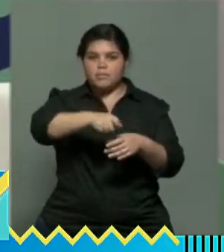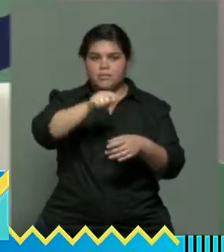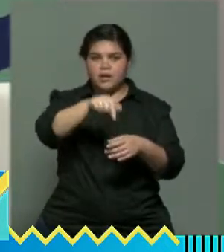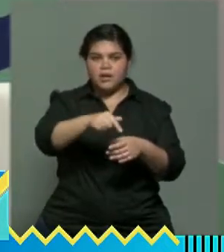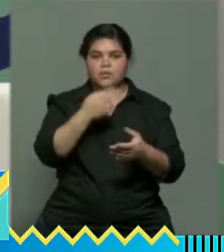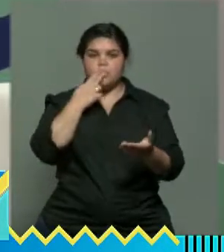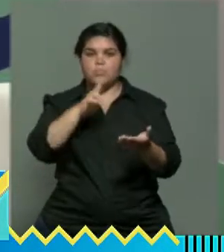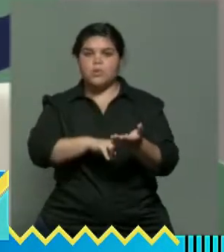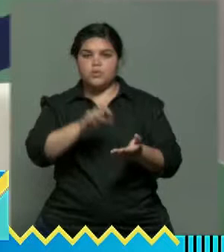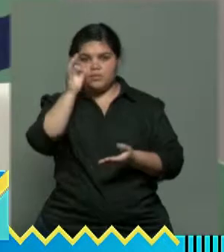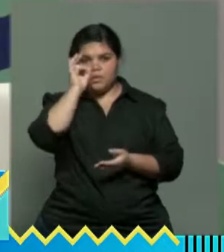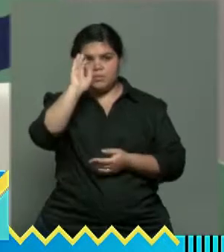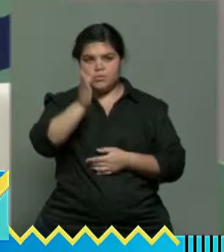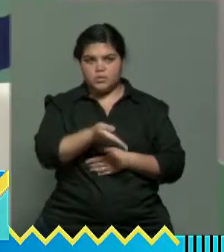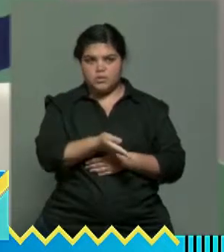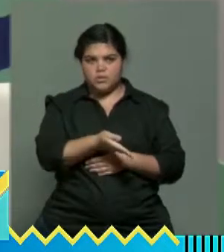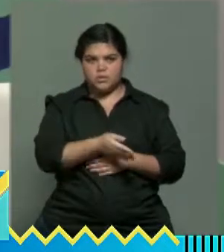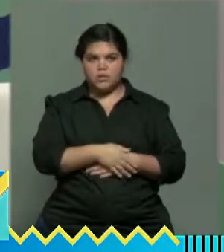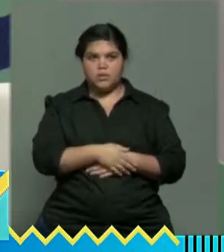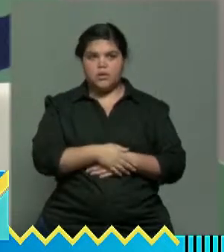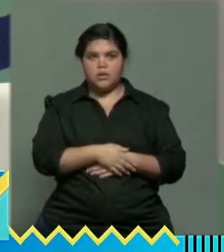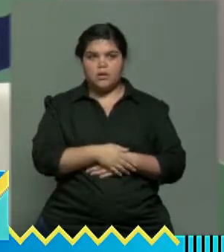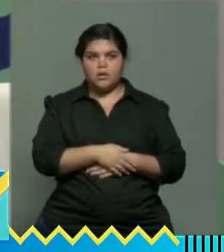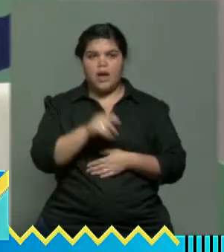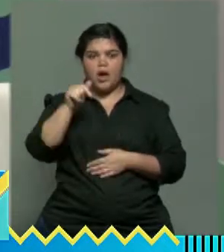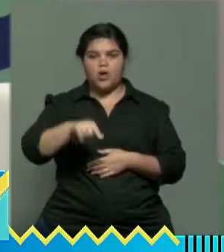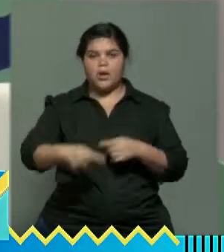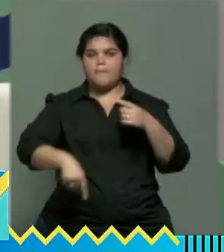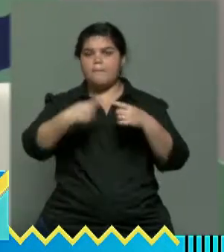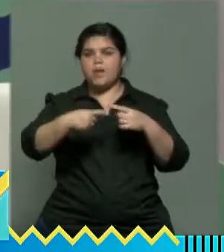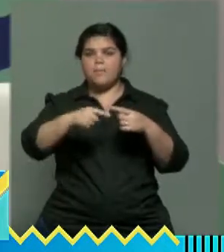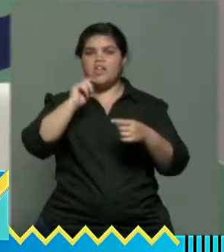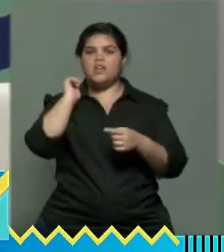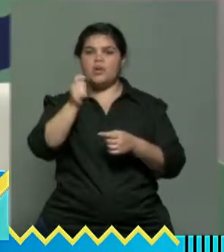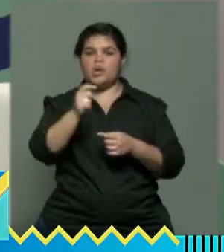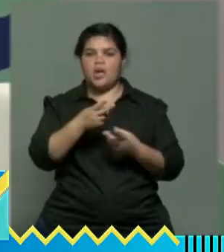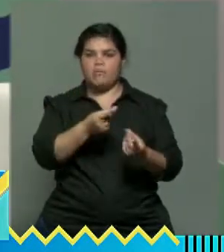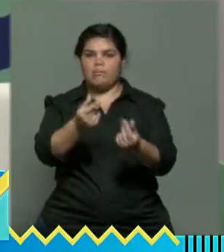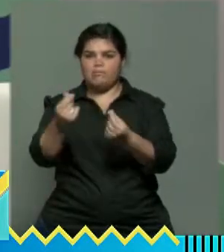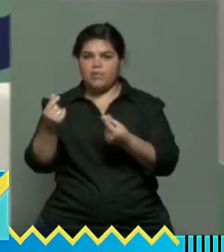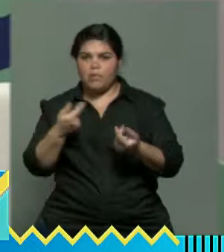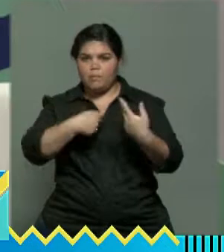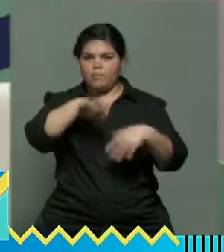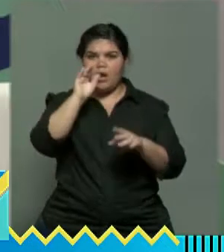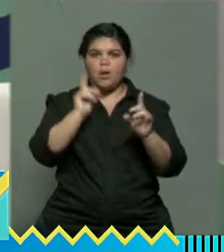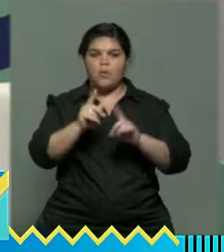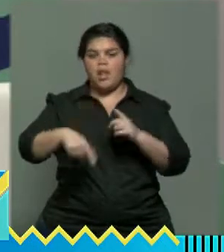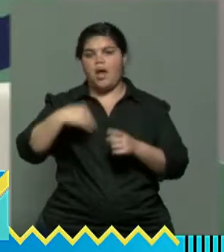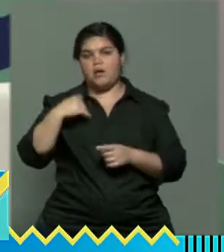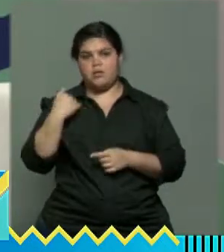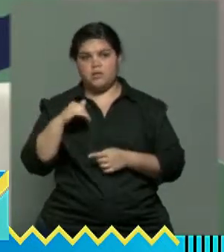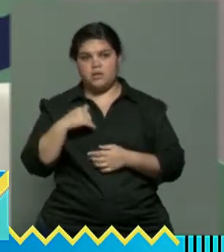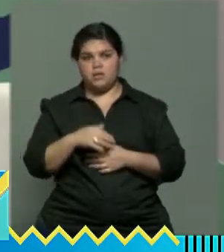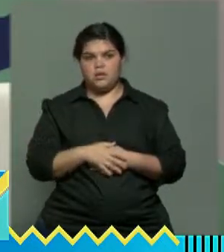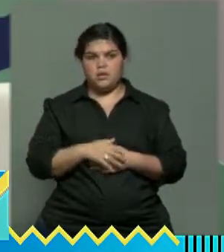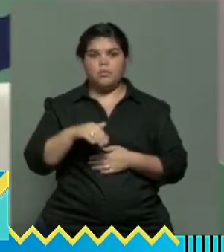del 20% que salió del ranking. Hoy el primer consumidor mundial per cápita es Argentina, con lo cual el costo sanitario que vamos a tener por ese tema se